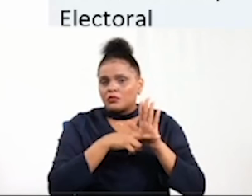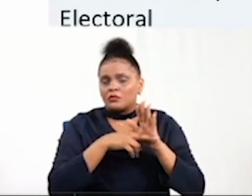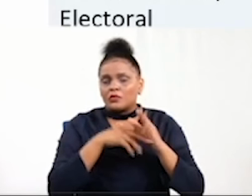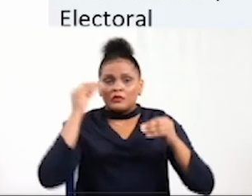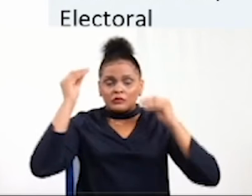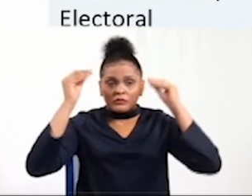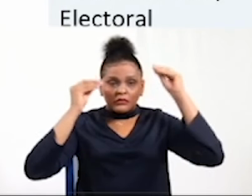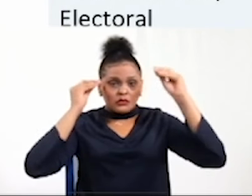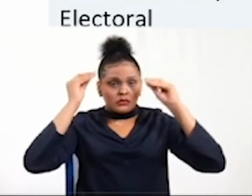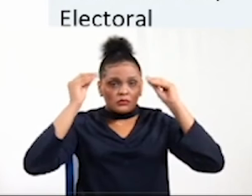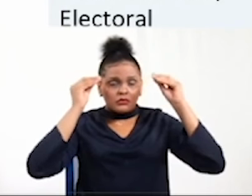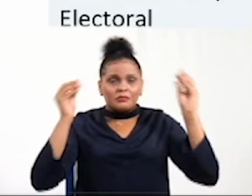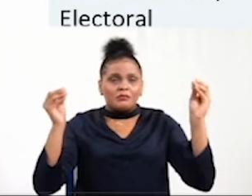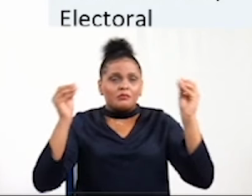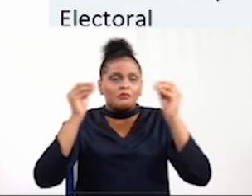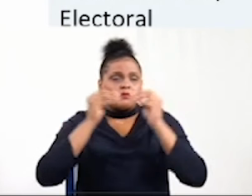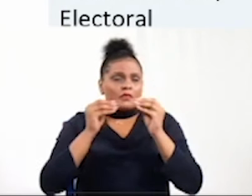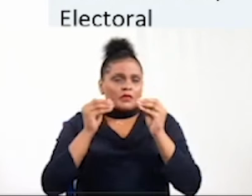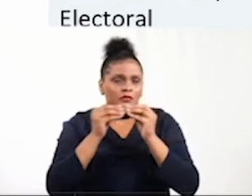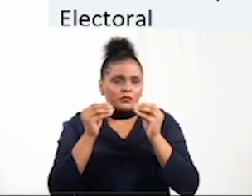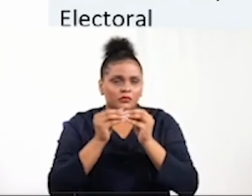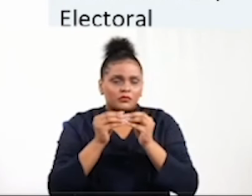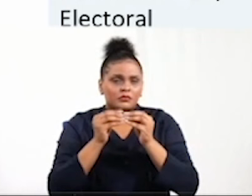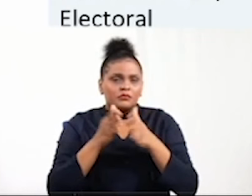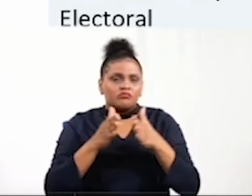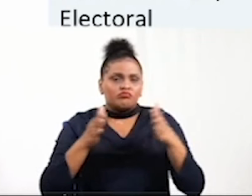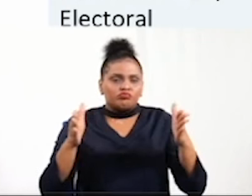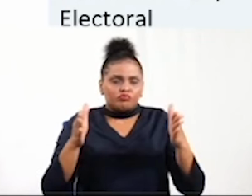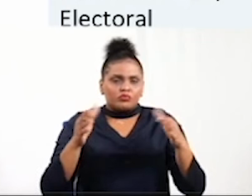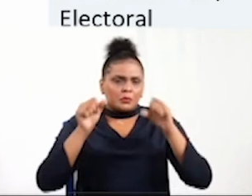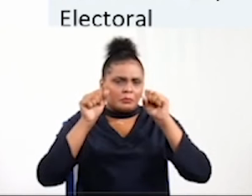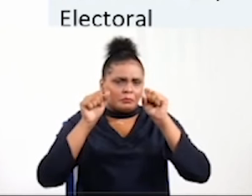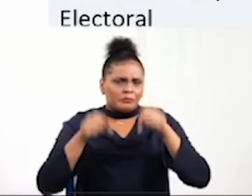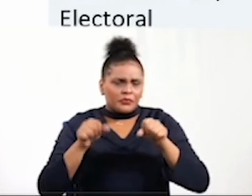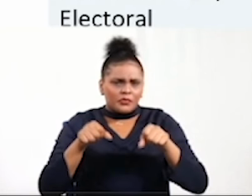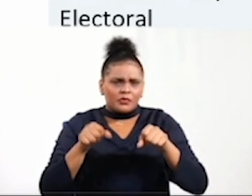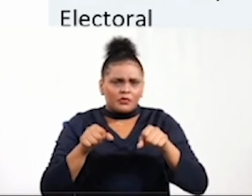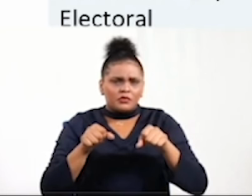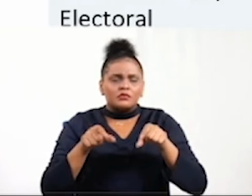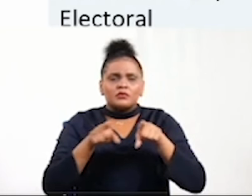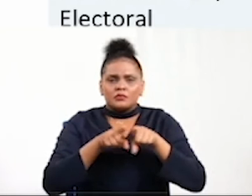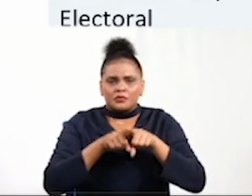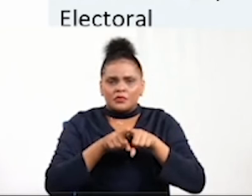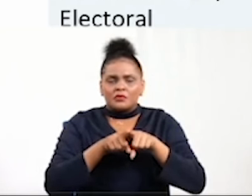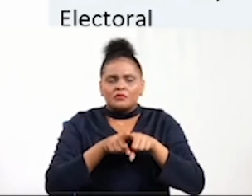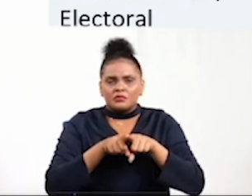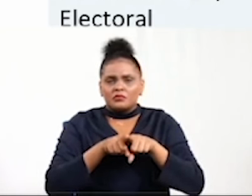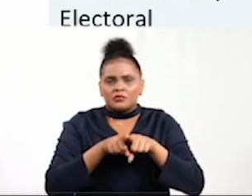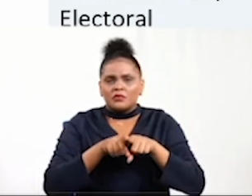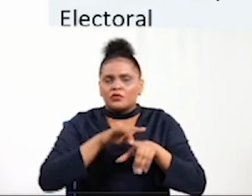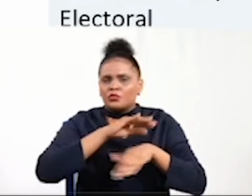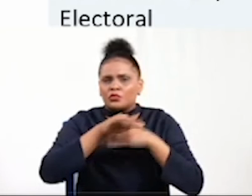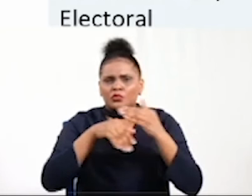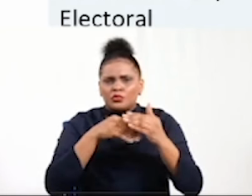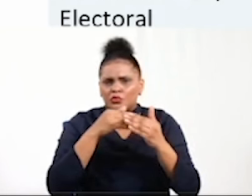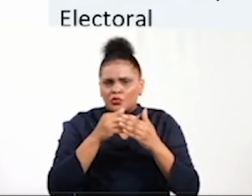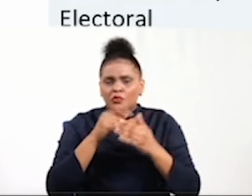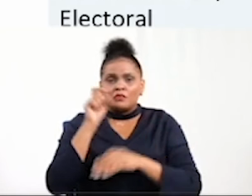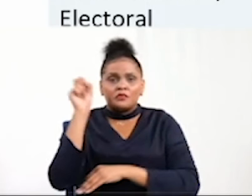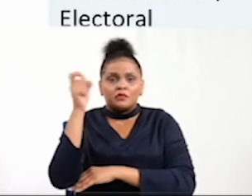el análisis más integral te dice que esta norma necesita ser fortalecida respecto de su implementación y respecto de la